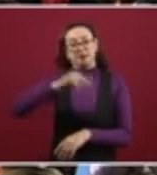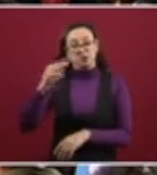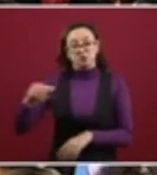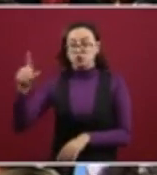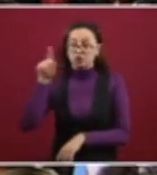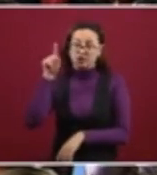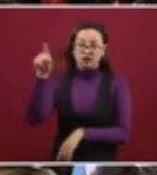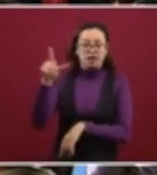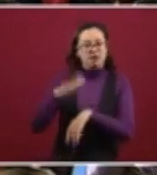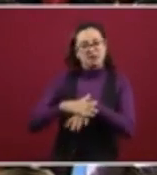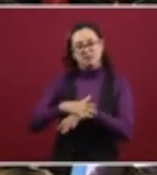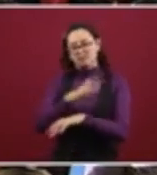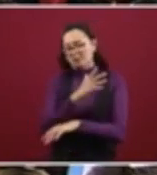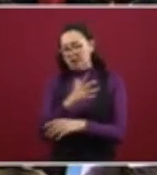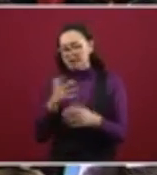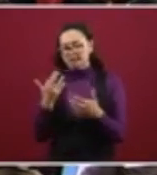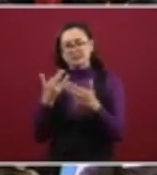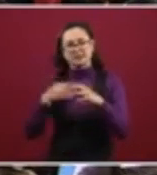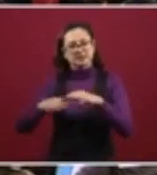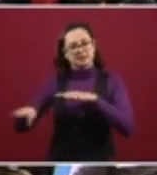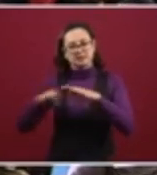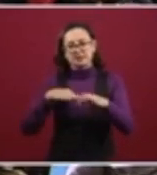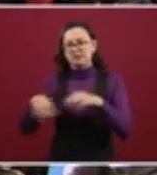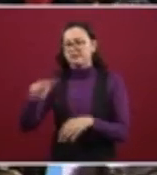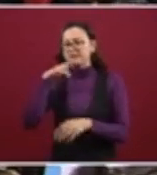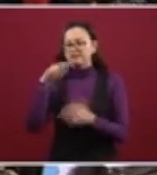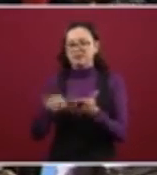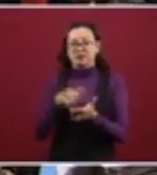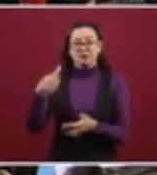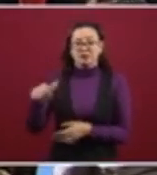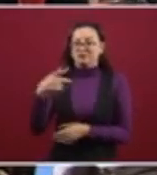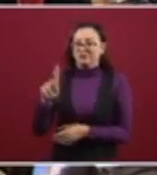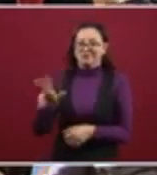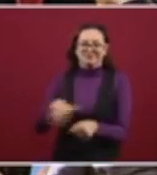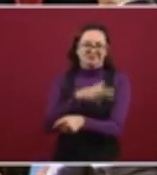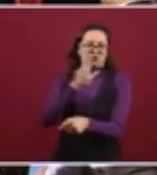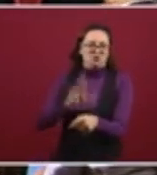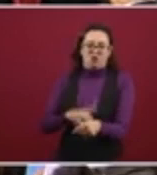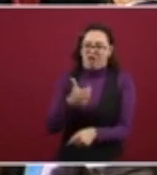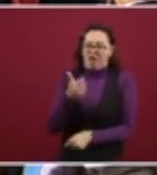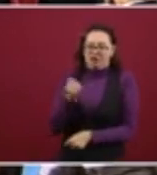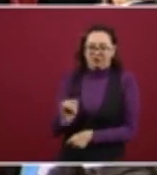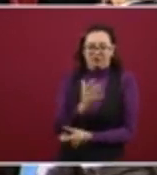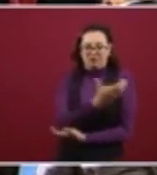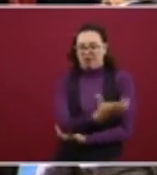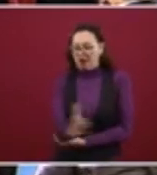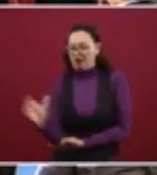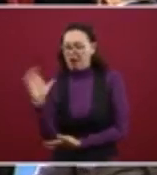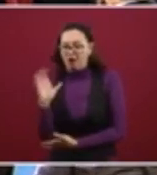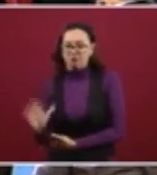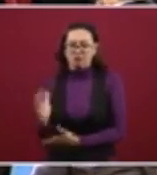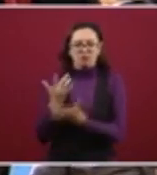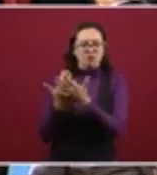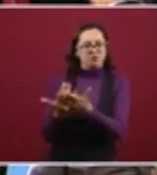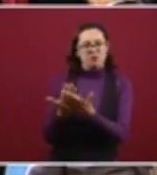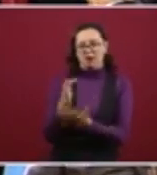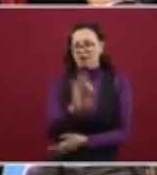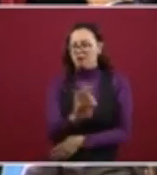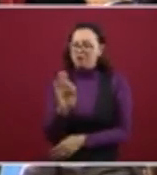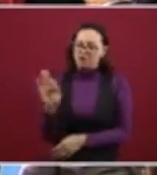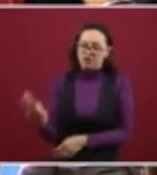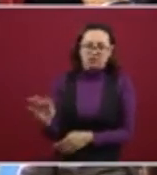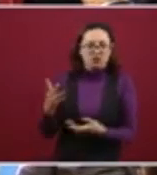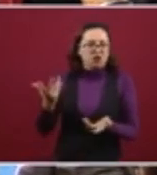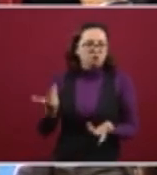la disminución en la producción por razones del ciclo propio de la productividad, ofertó menos aguacate y